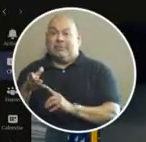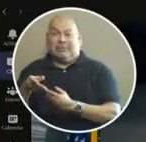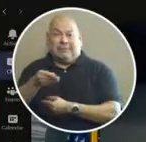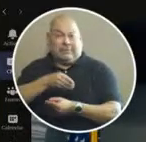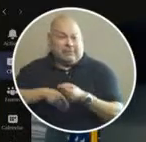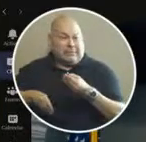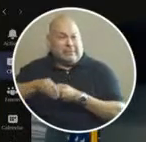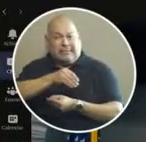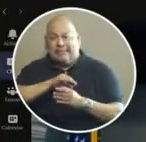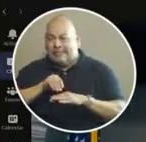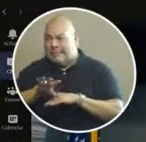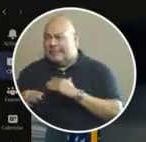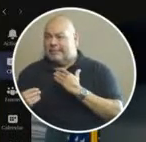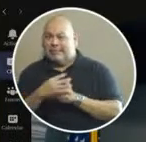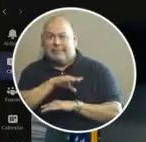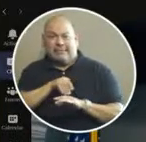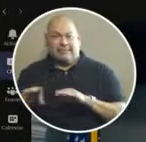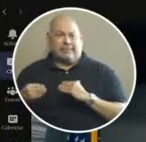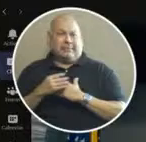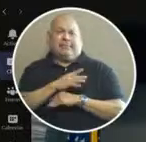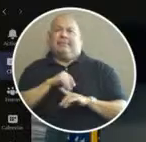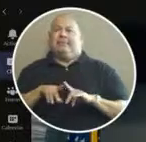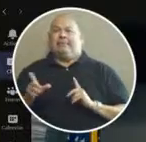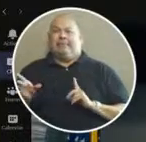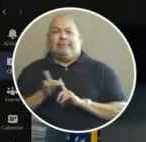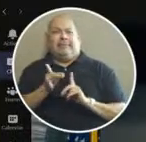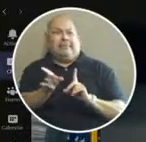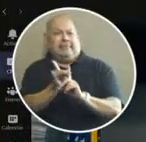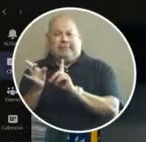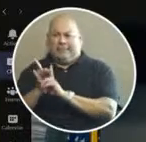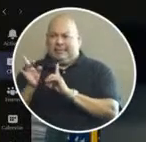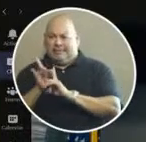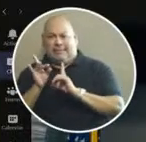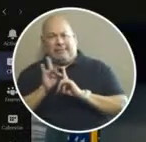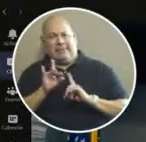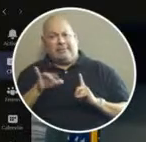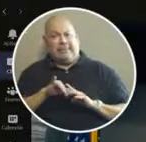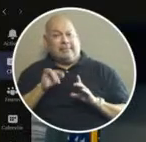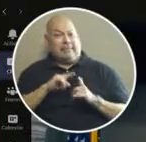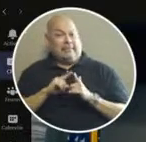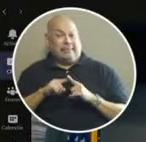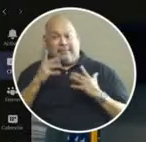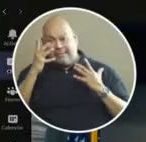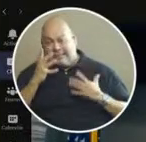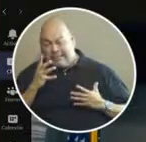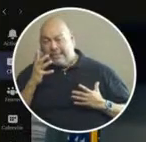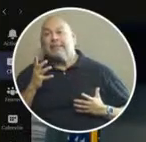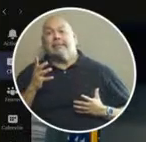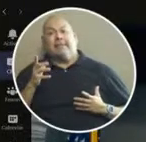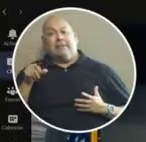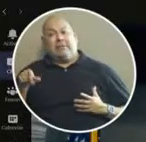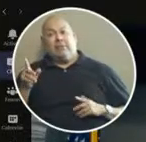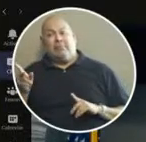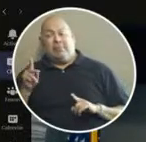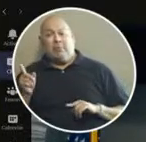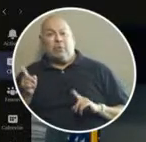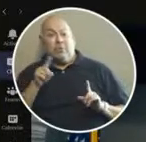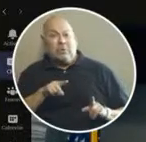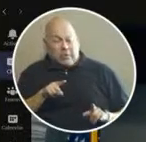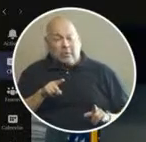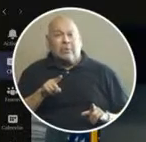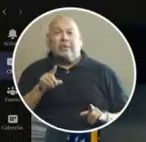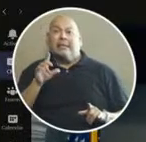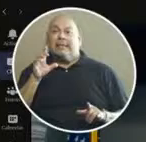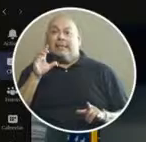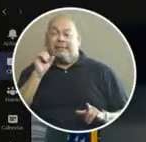reunión familiar, se contagian muchas más. Y desafortunadamente, algunos de estos adultos mayores acaban